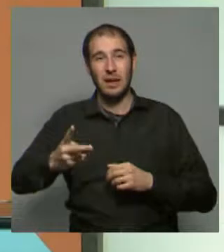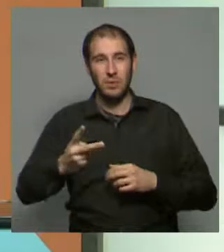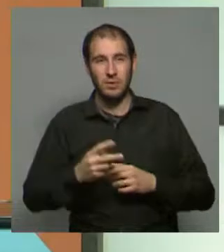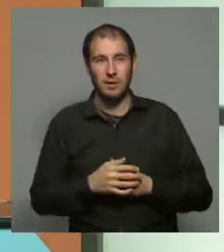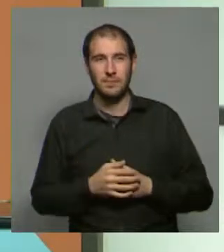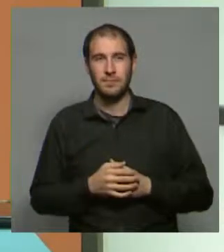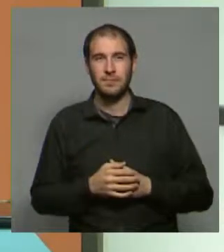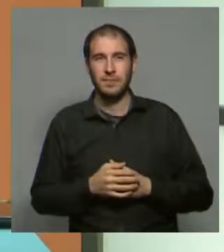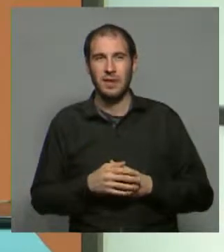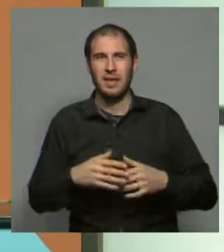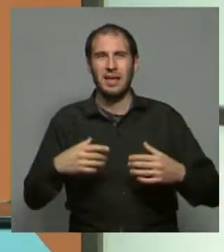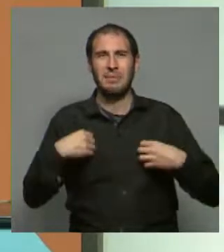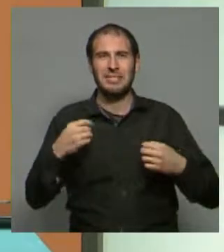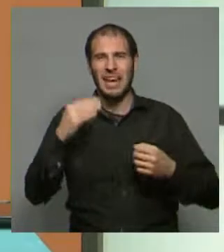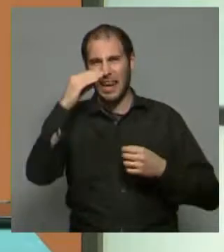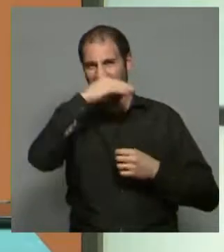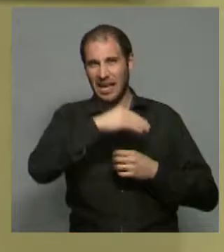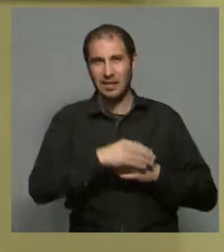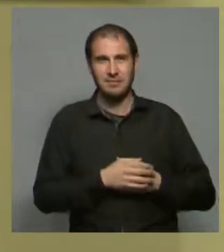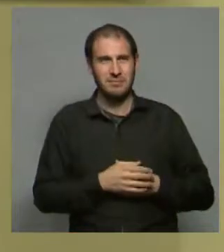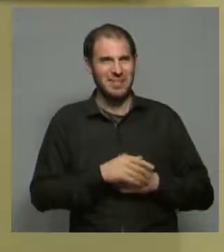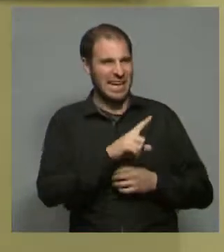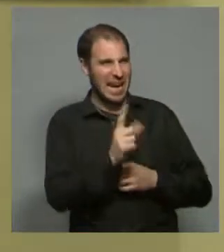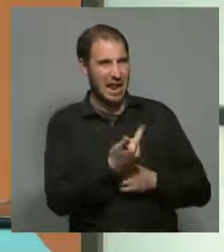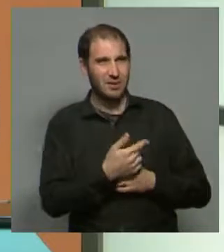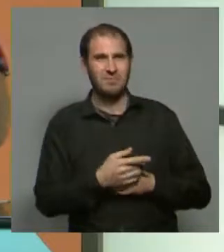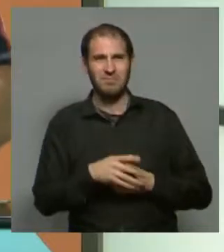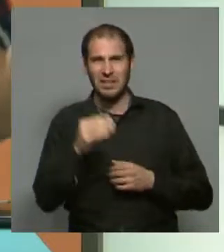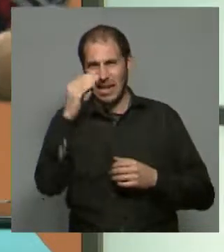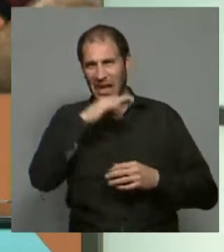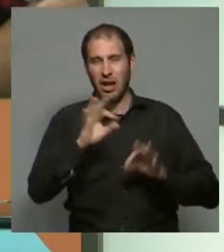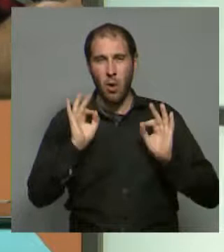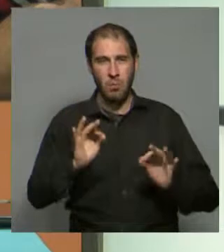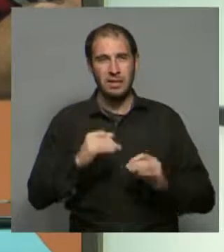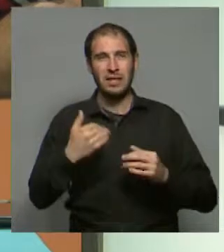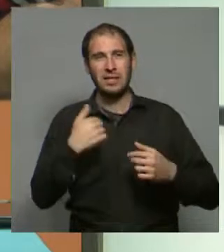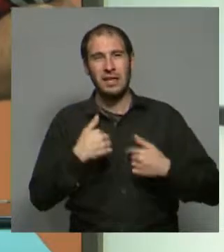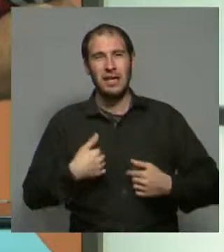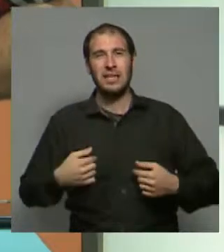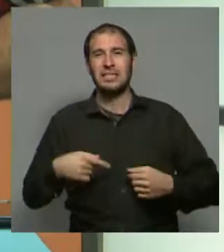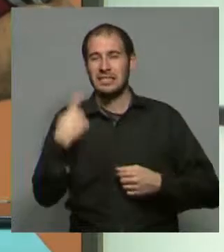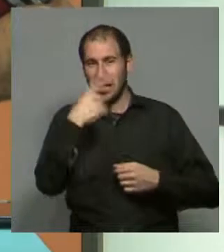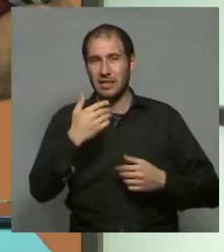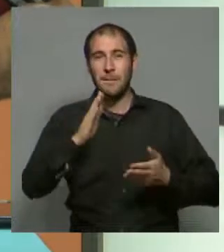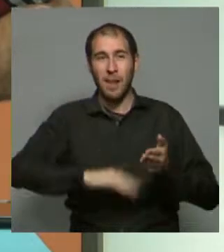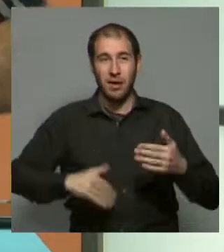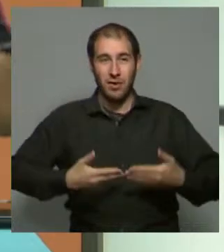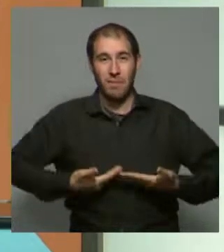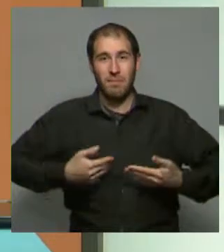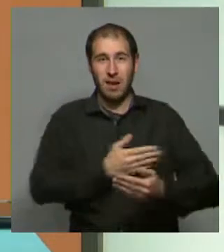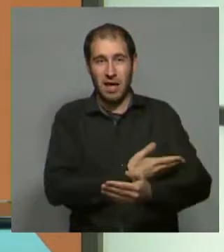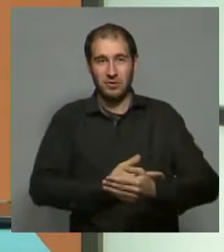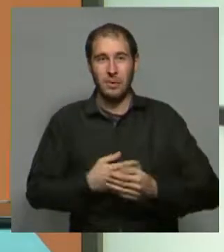camisetas, que es una camiseta negra. Esa me pareció rara. Totalmente negra, sí. Con algunos detalles celestes y blancos debajo de los